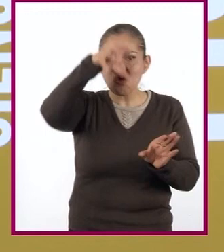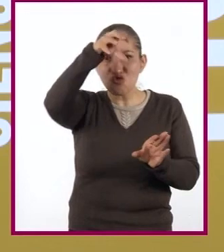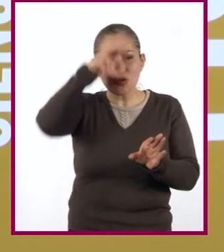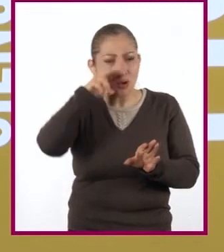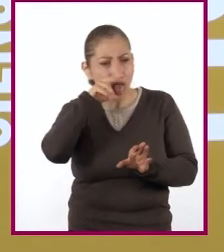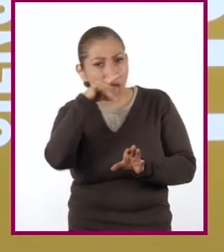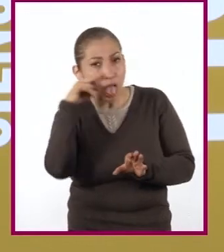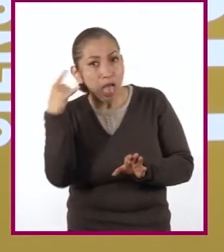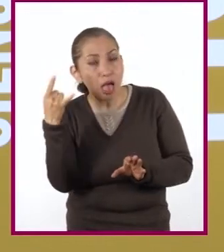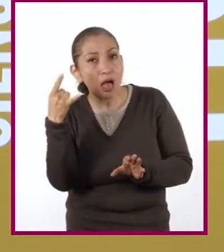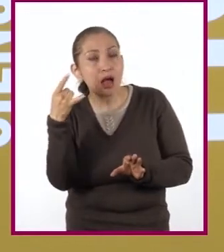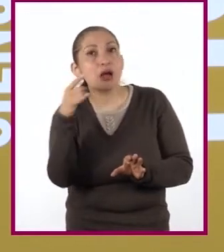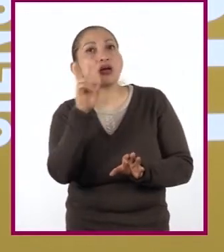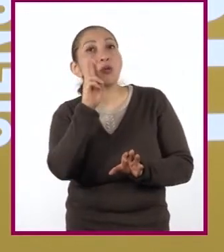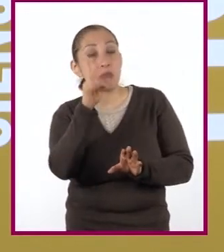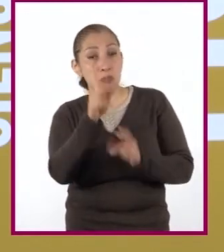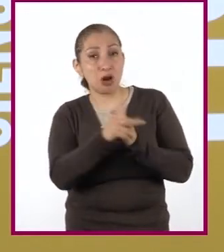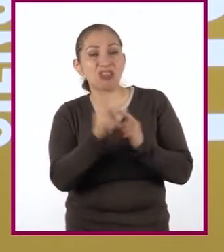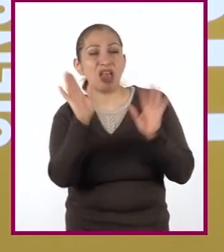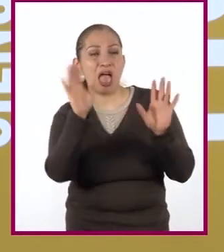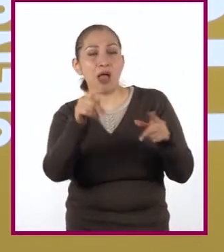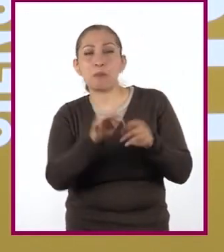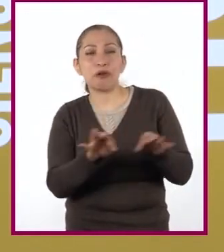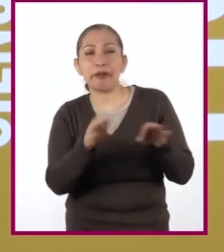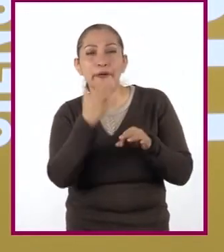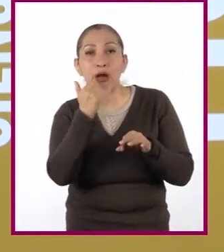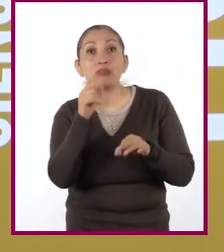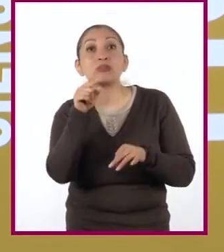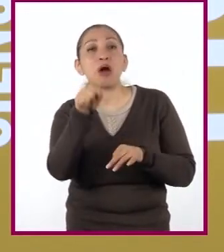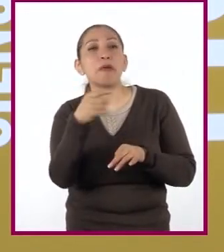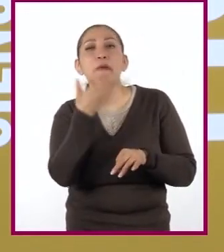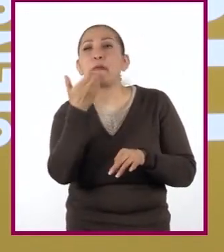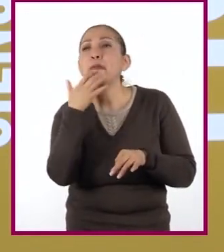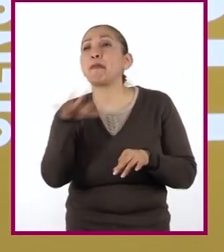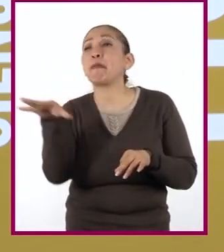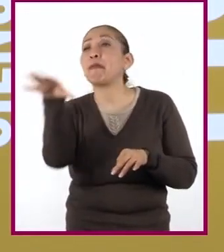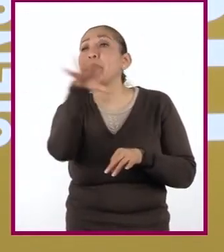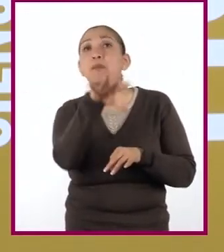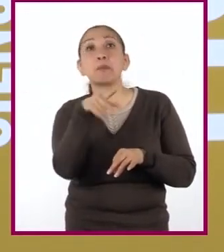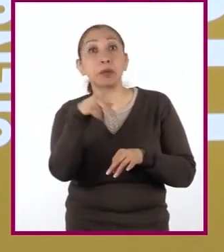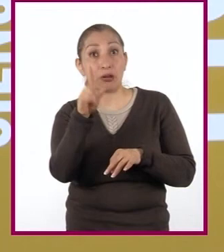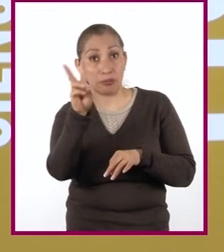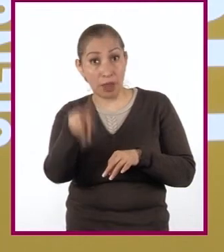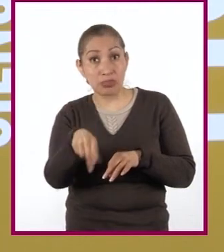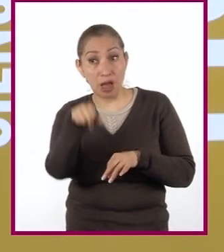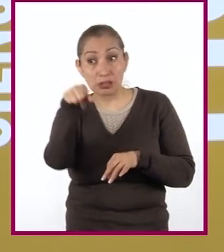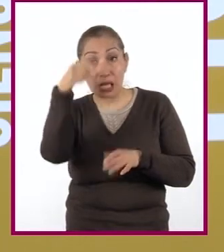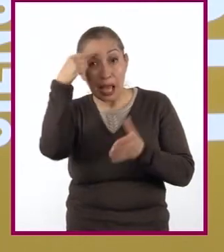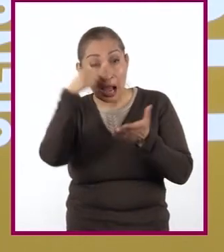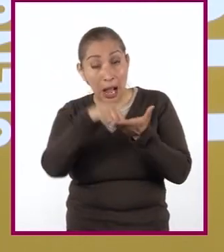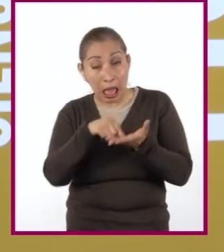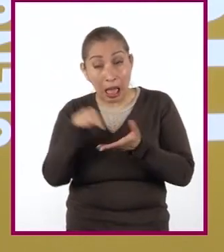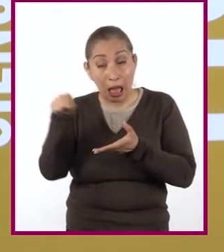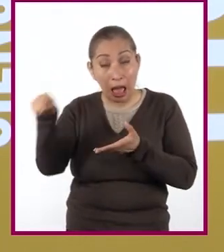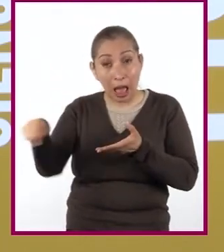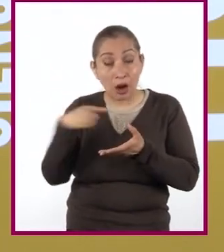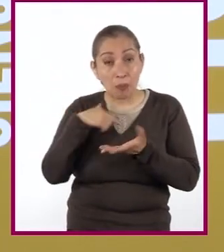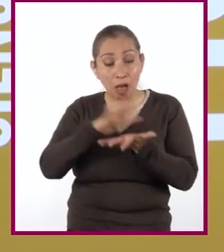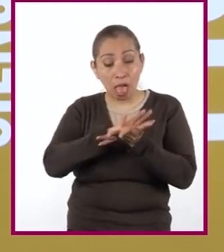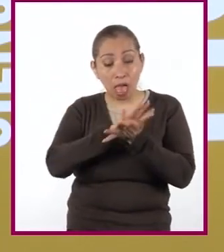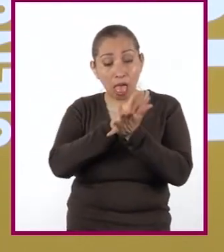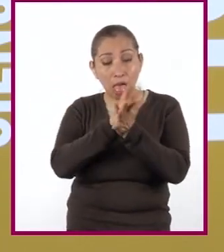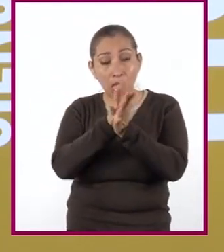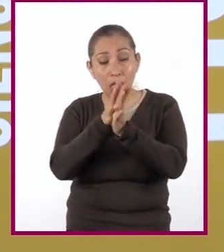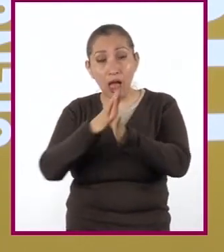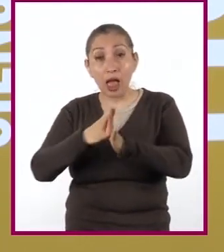Parecería que son productos sin importancia por ser tan cotidianos, pero se estima que la recuperación de